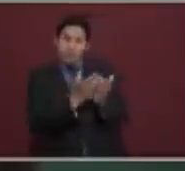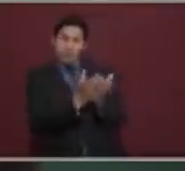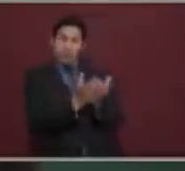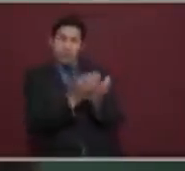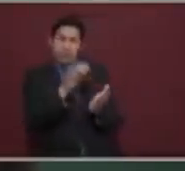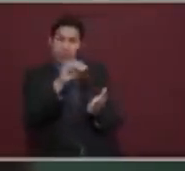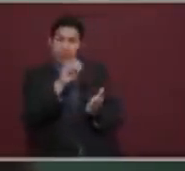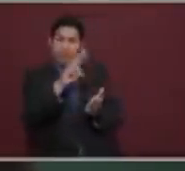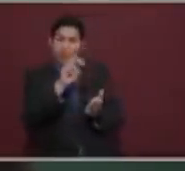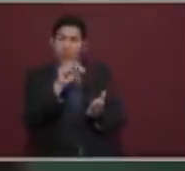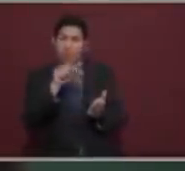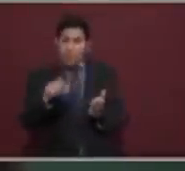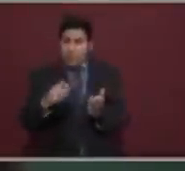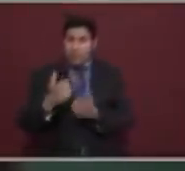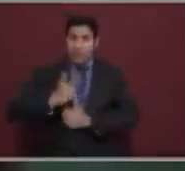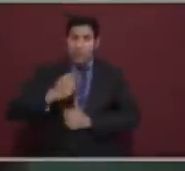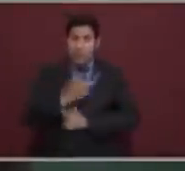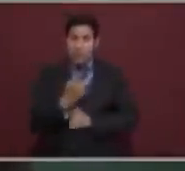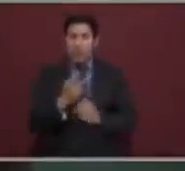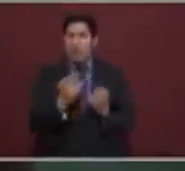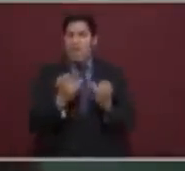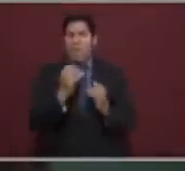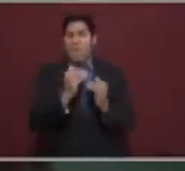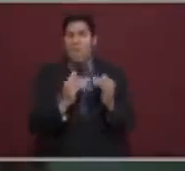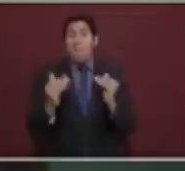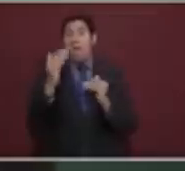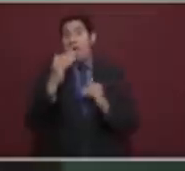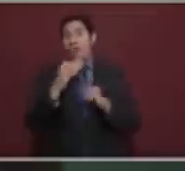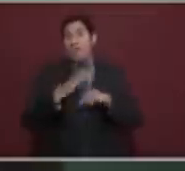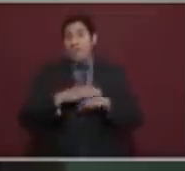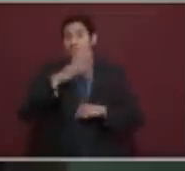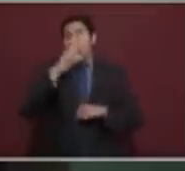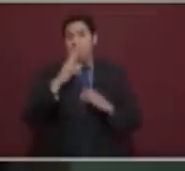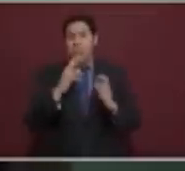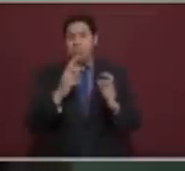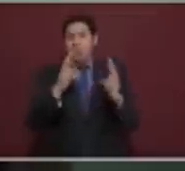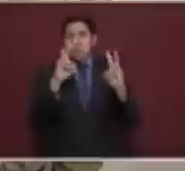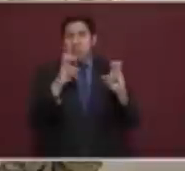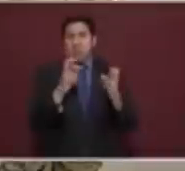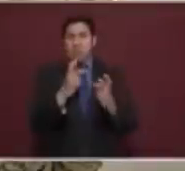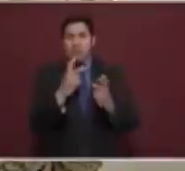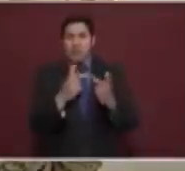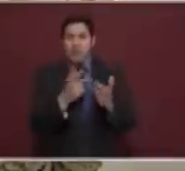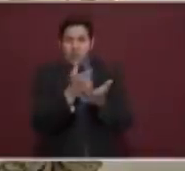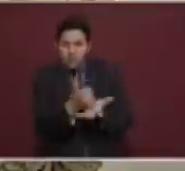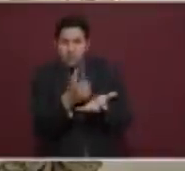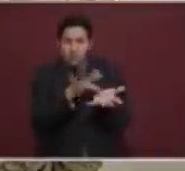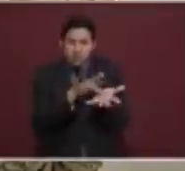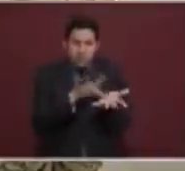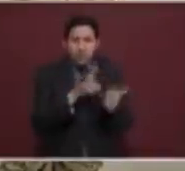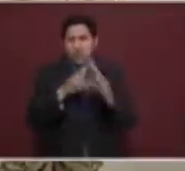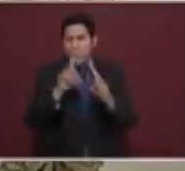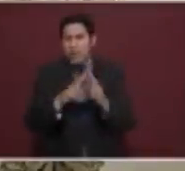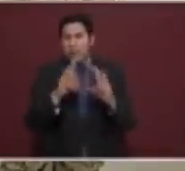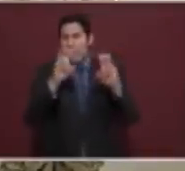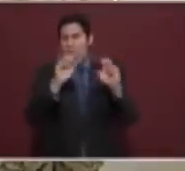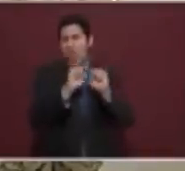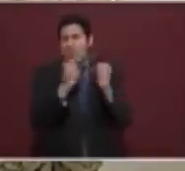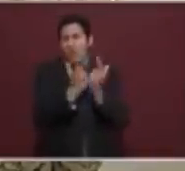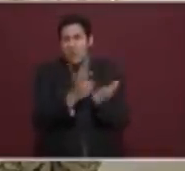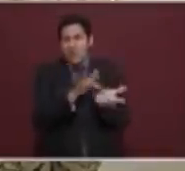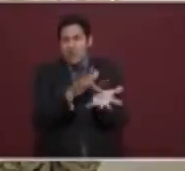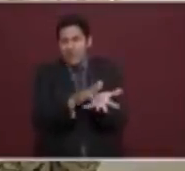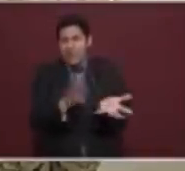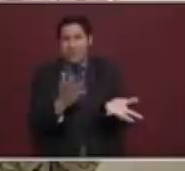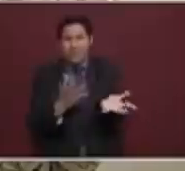en el país es realmente una cosa ejemplar la parte de las prestaciones sociales en el caso